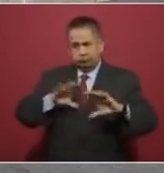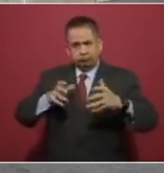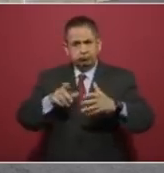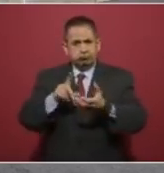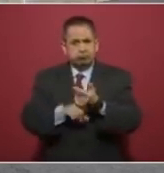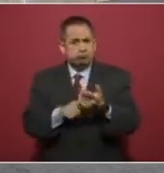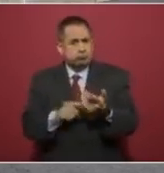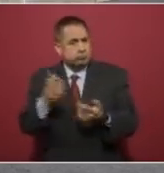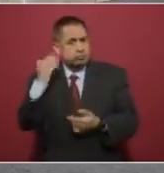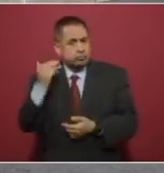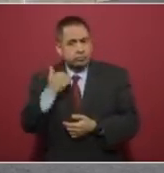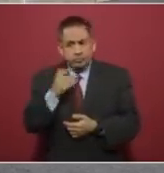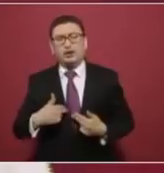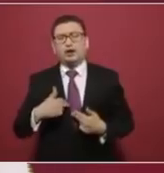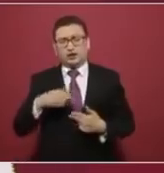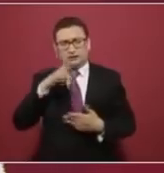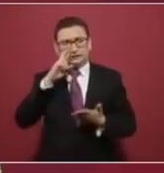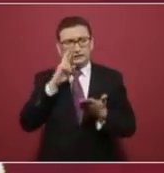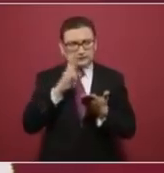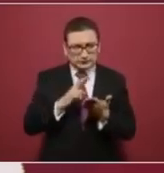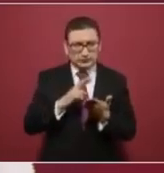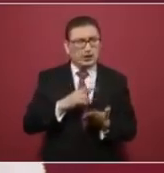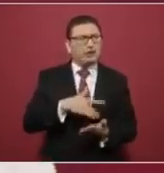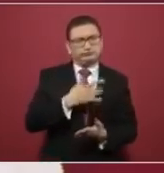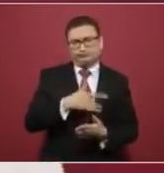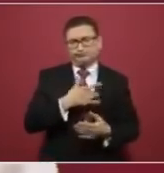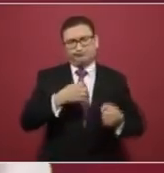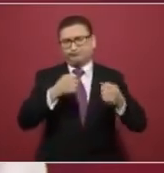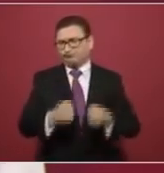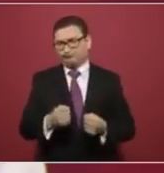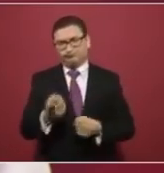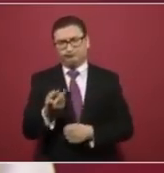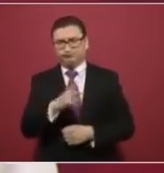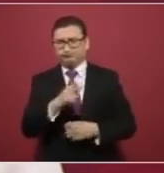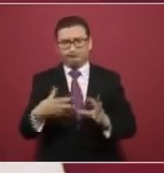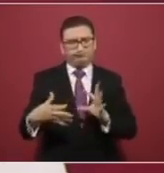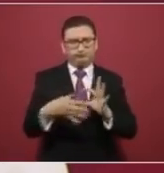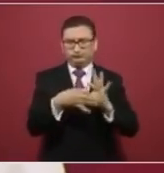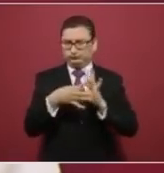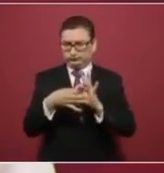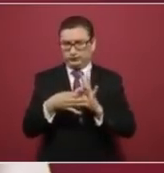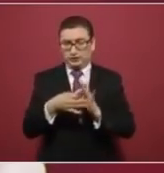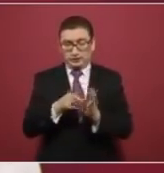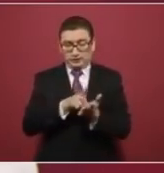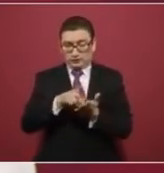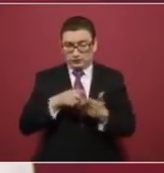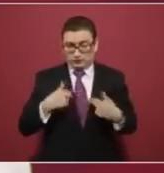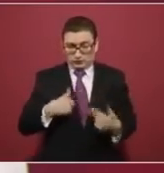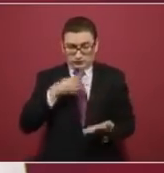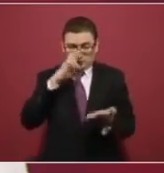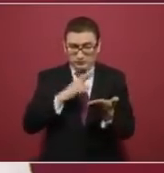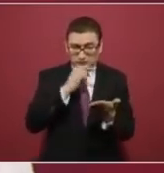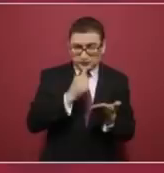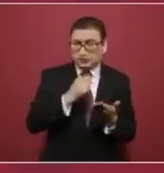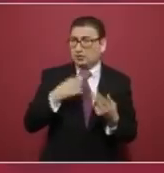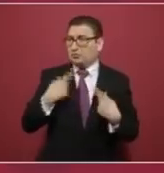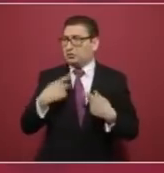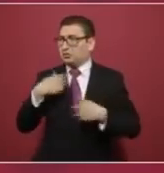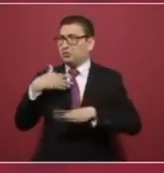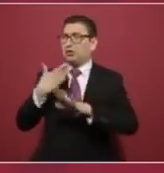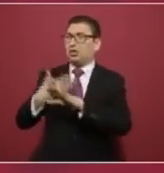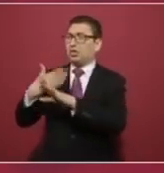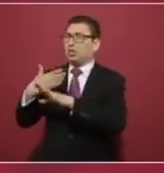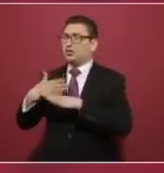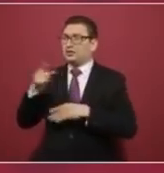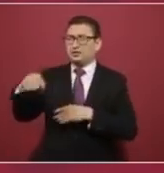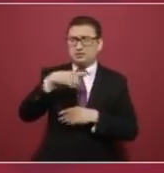alta comisionada de la organización de las naciones unidas afirmó que su oficina no puede estar ausente de un esfuerzo como